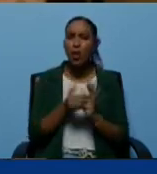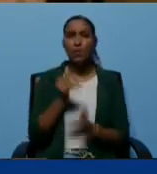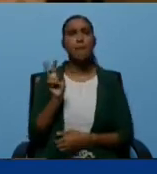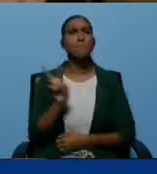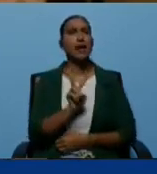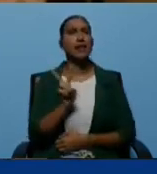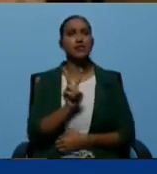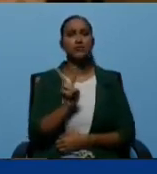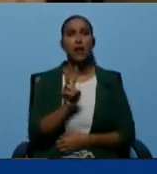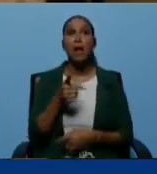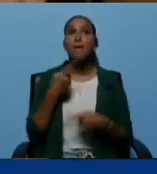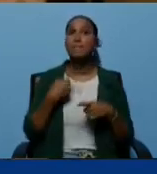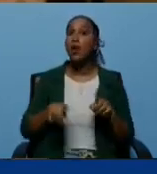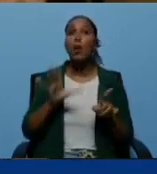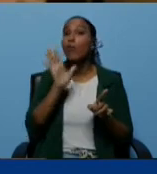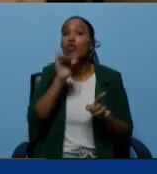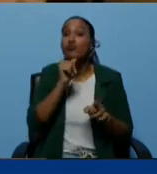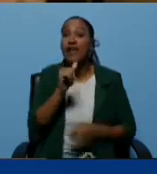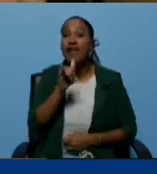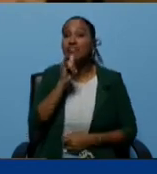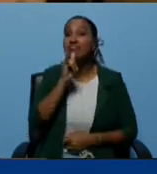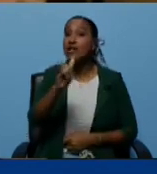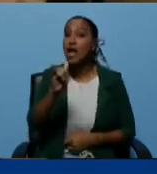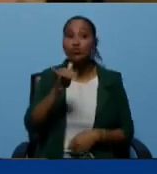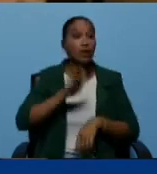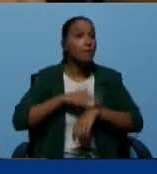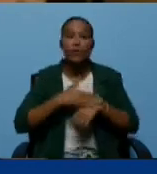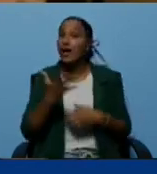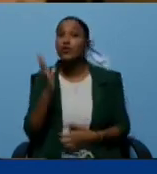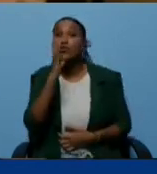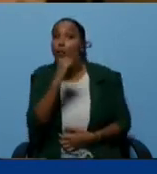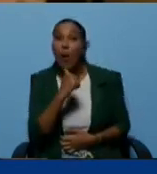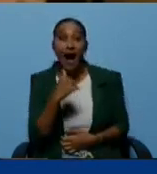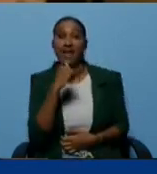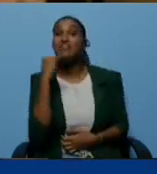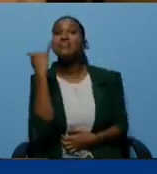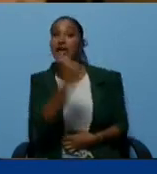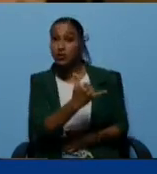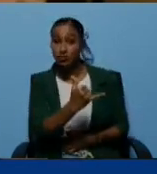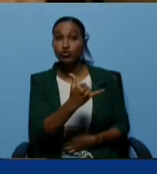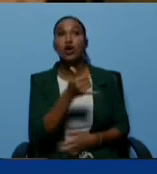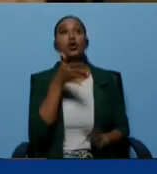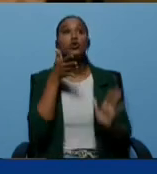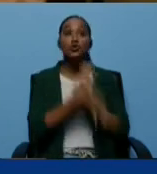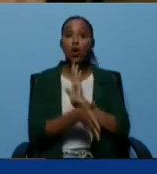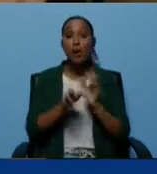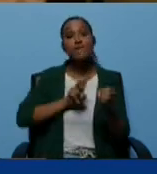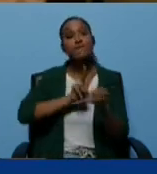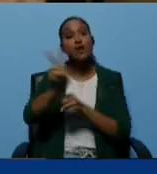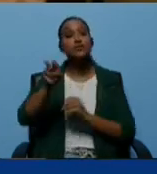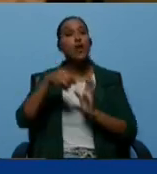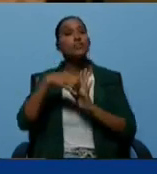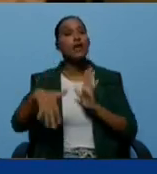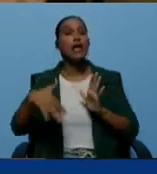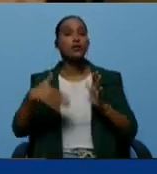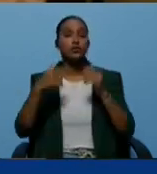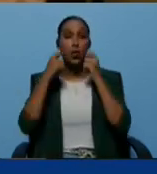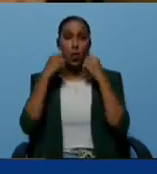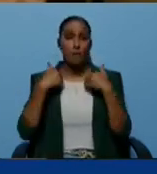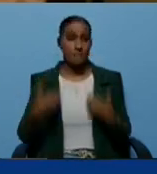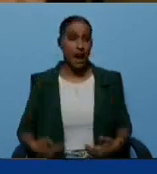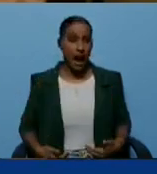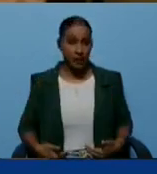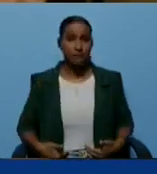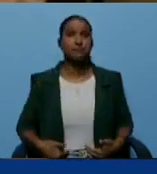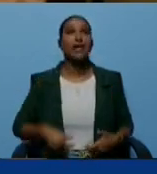tienen ningún tipo de denuncia, porque no la hay, en relación a alguna violación a derechos humanos, han tenido el tupé